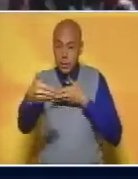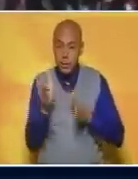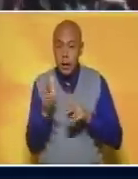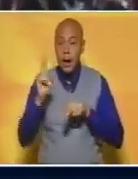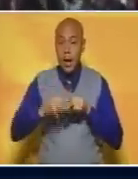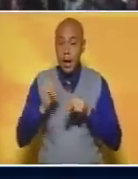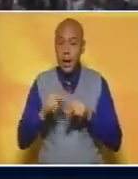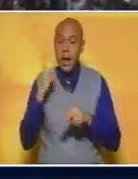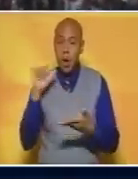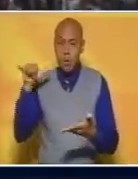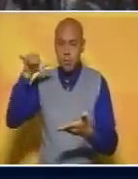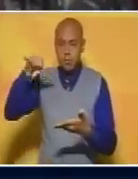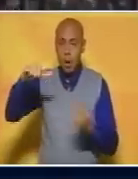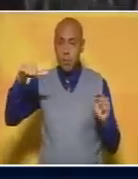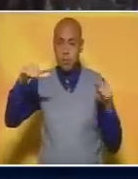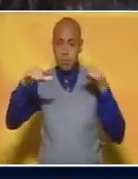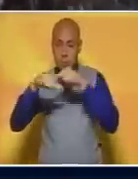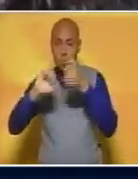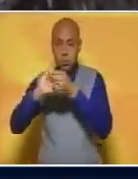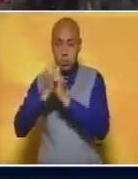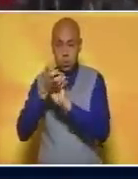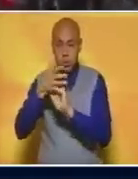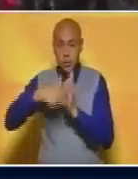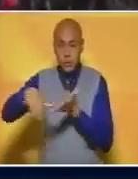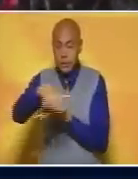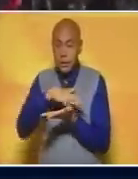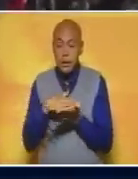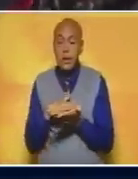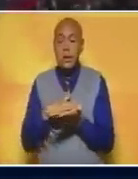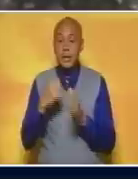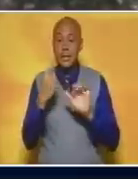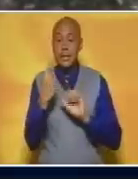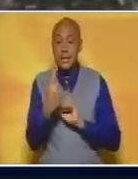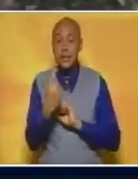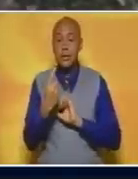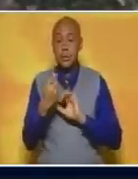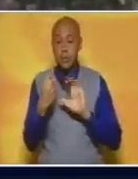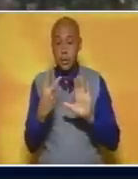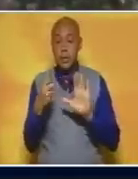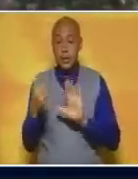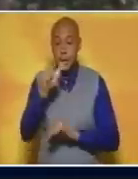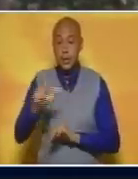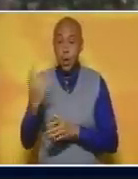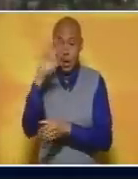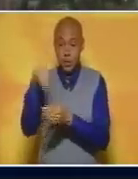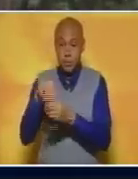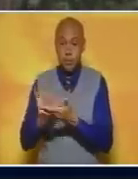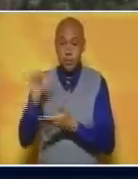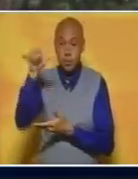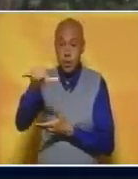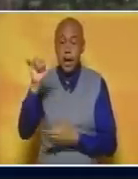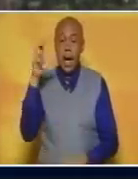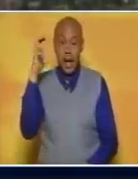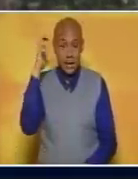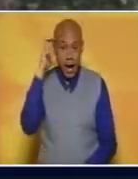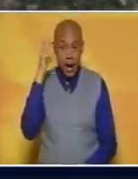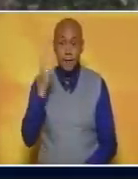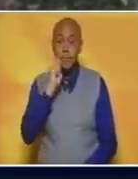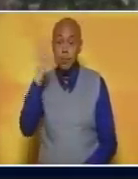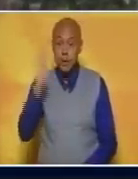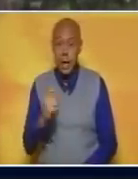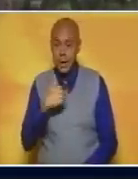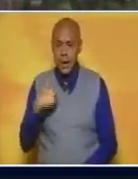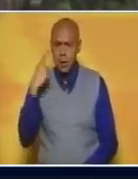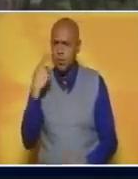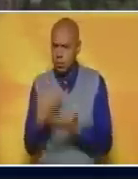del avión derribado el pasado 8 de enero en Teherán con 176 personas a bordo. Kiev busca establecer si el hecho